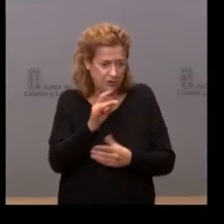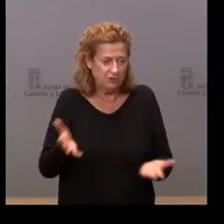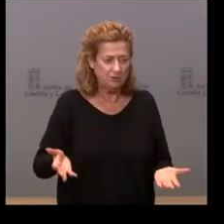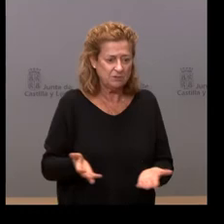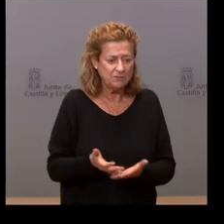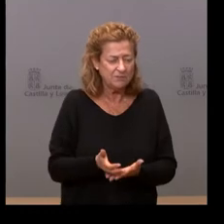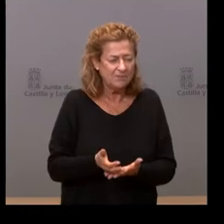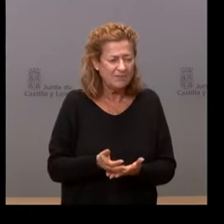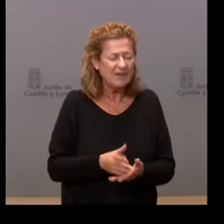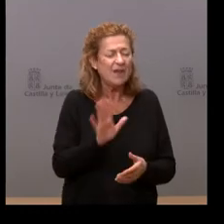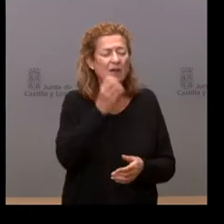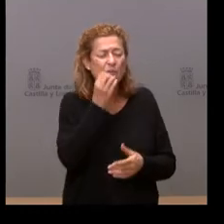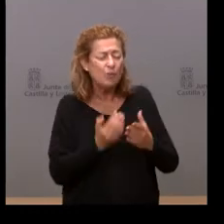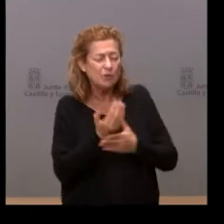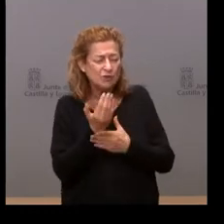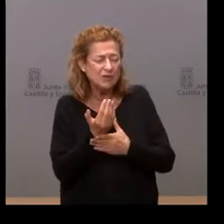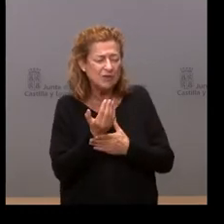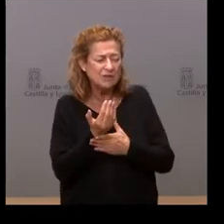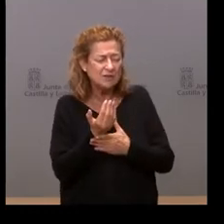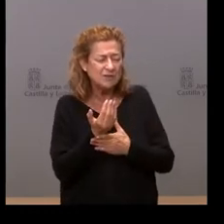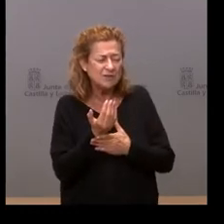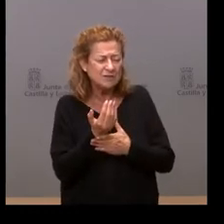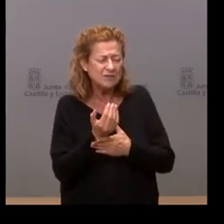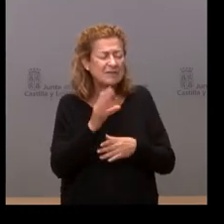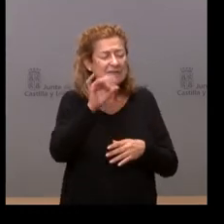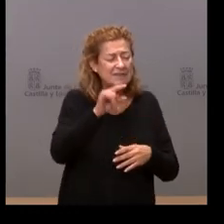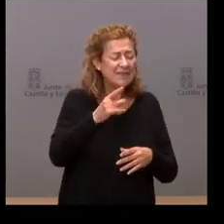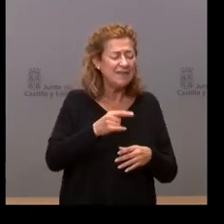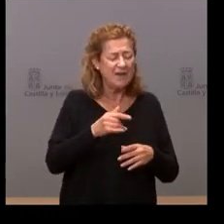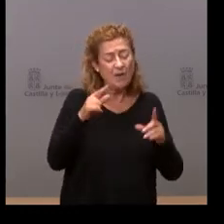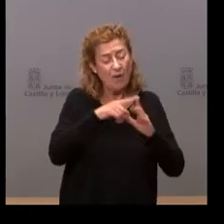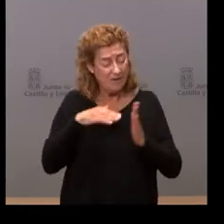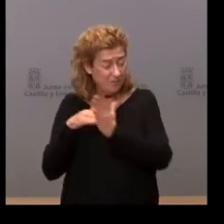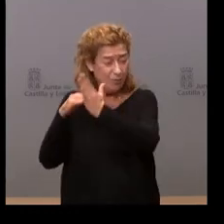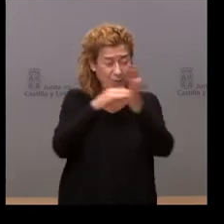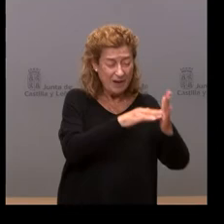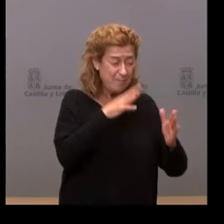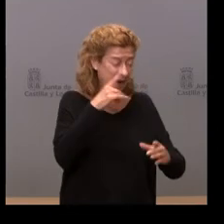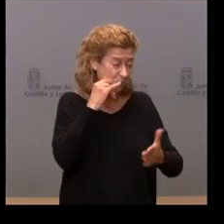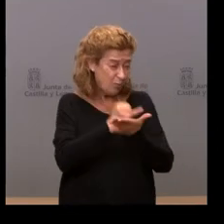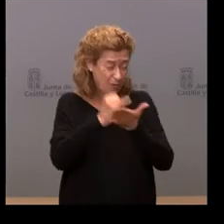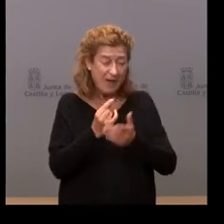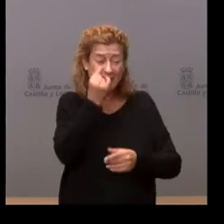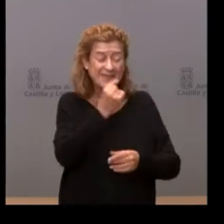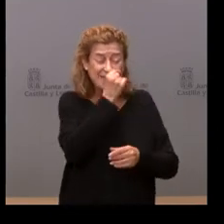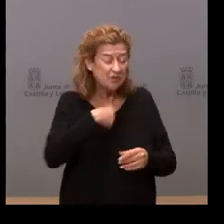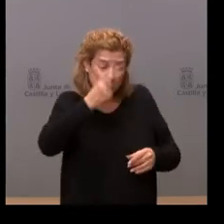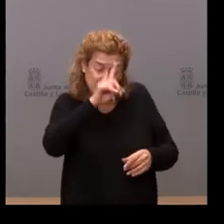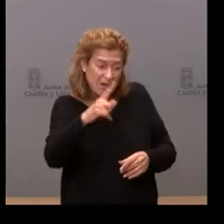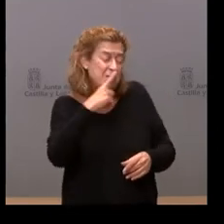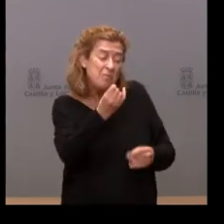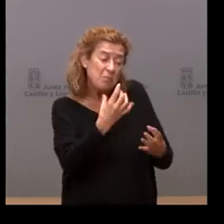y sobre las si sobre los tres móviles que van a poner no se nos puede contar